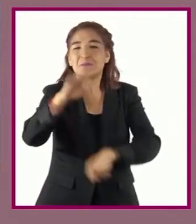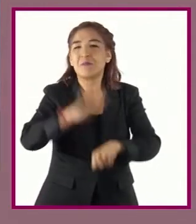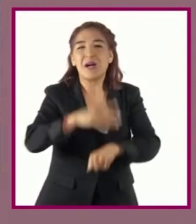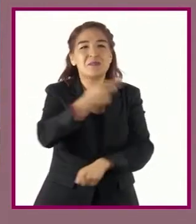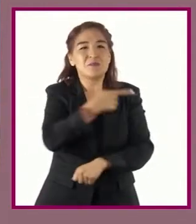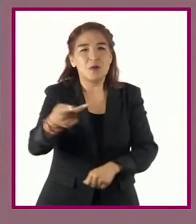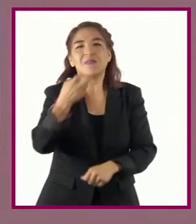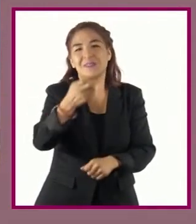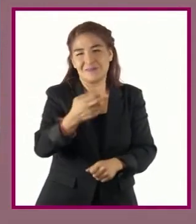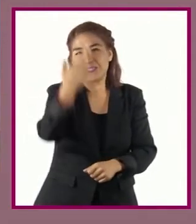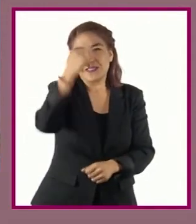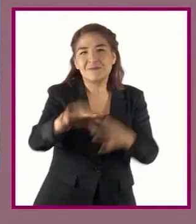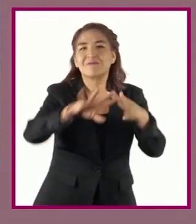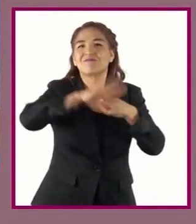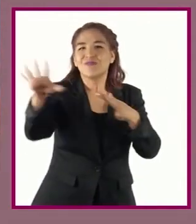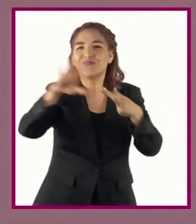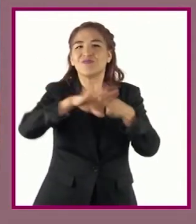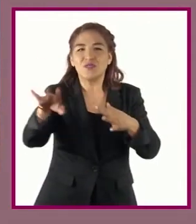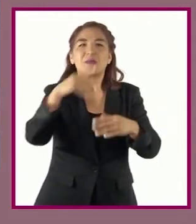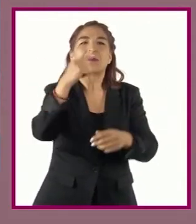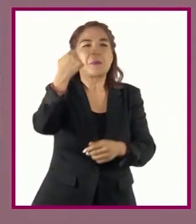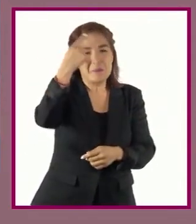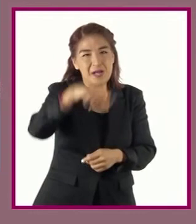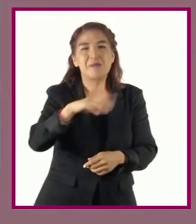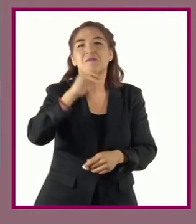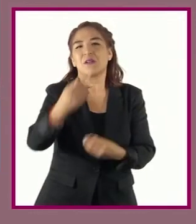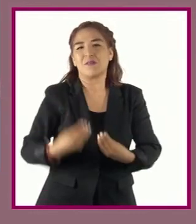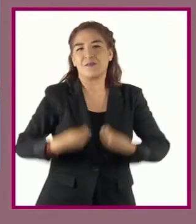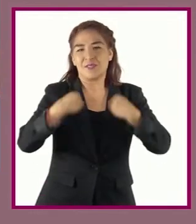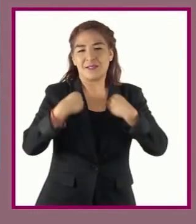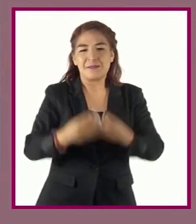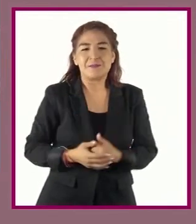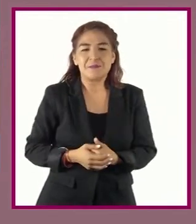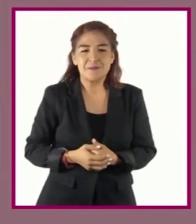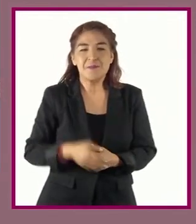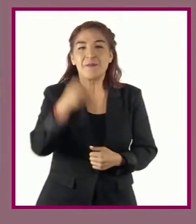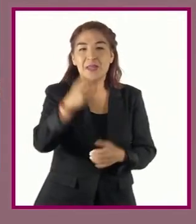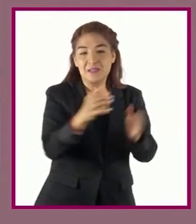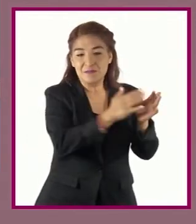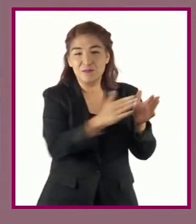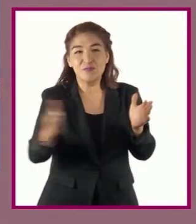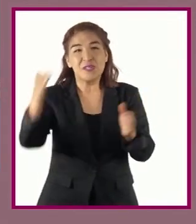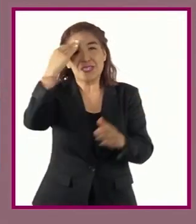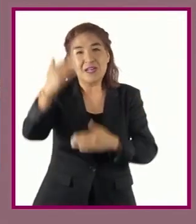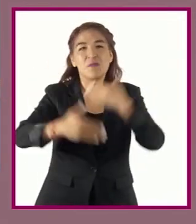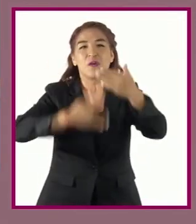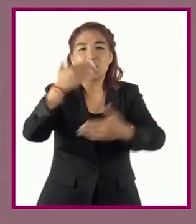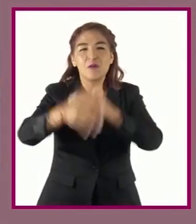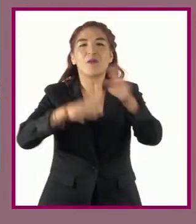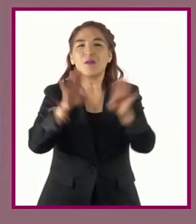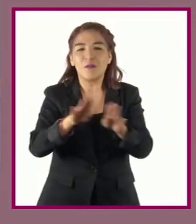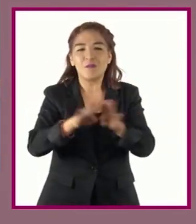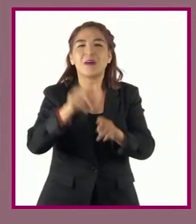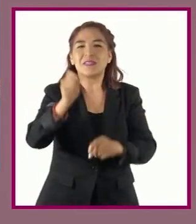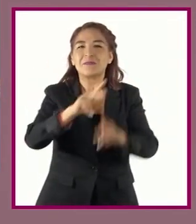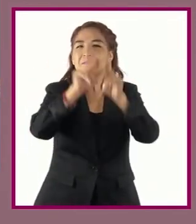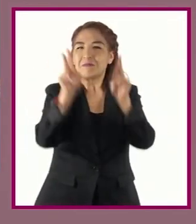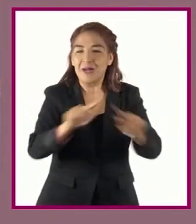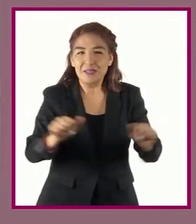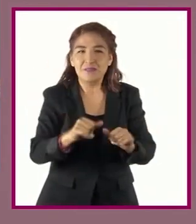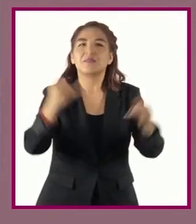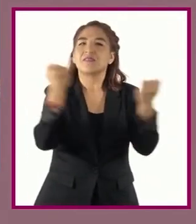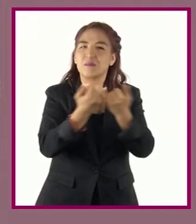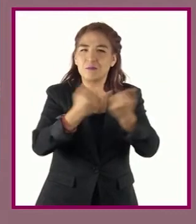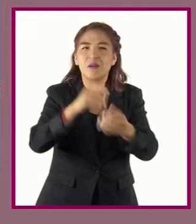continuas migraciones de refugiados en busca de mejores condiciones de vida. Este periodo de los grandes avances de pacificación nos muestra también el